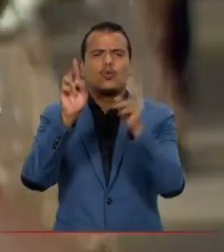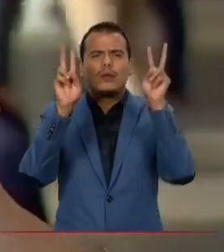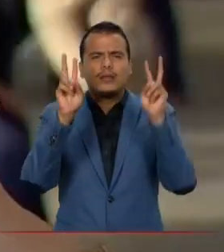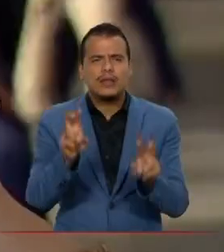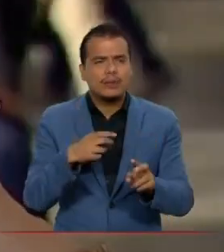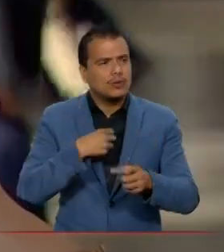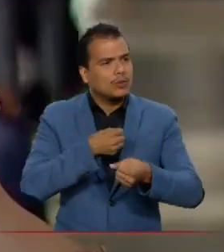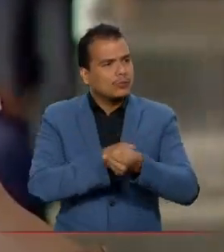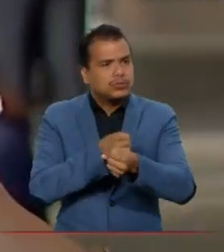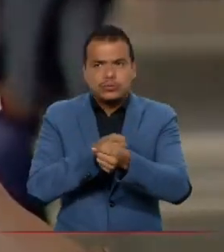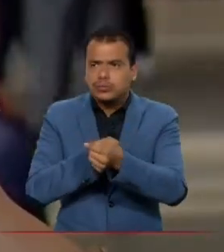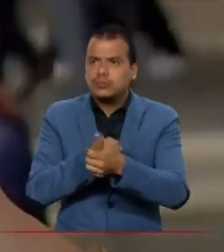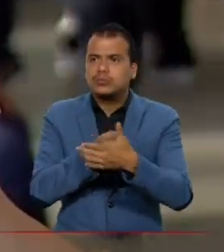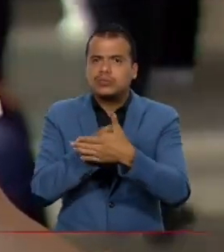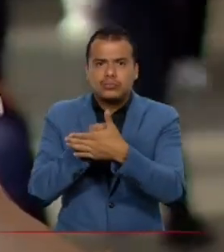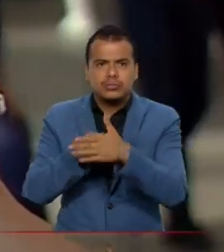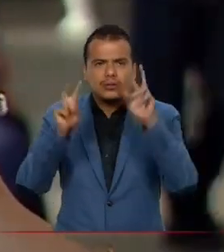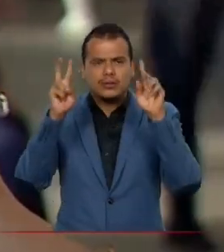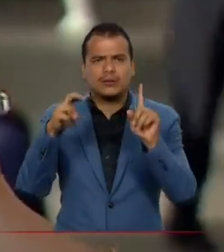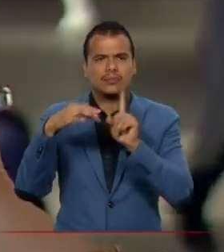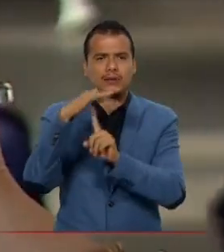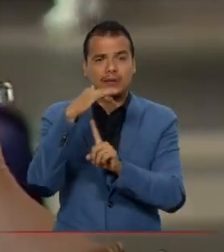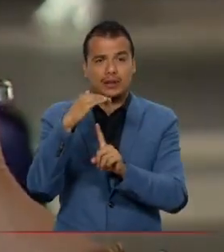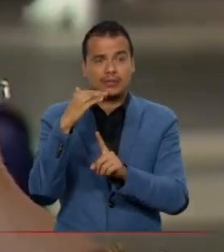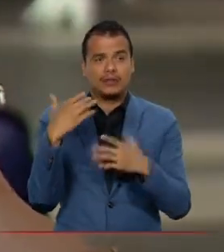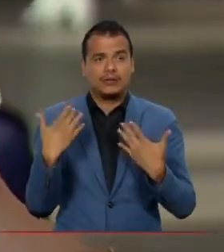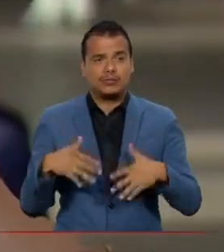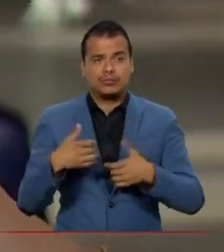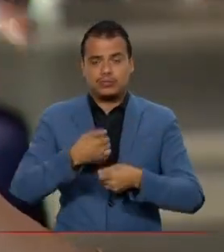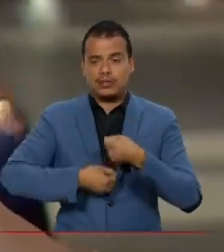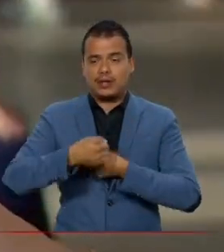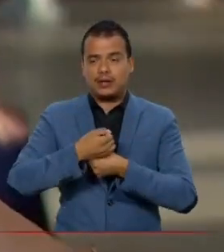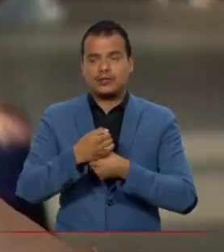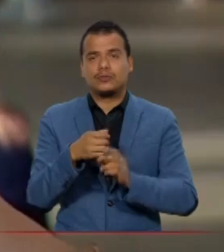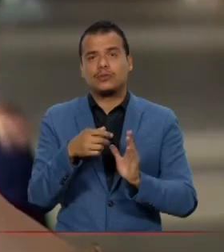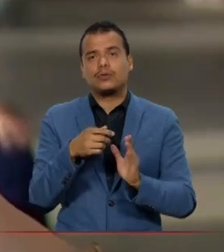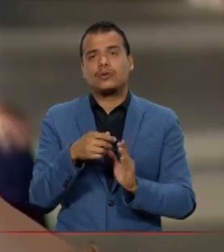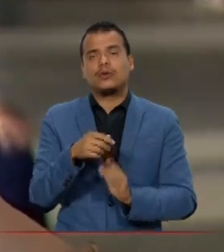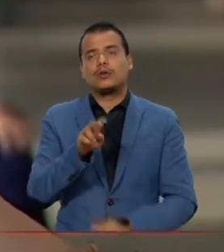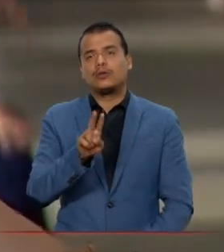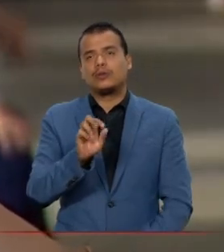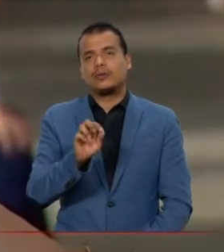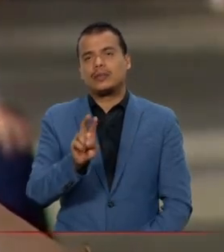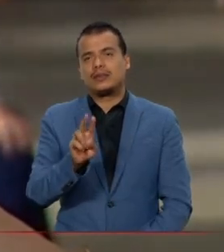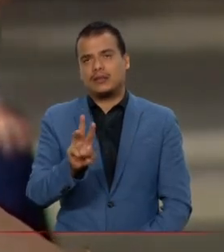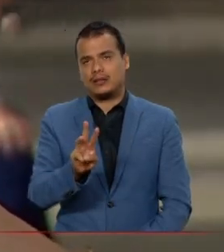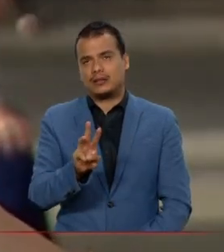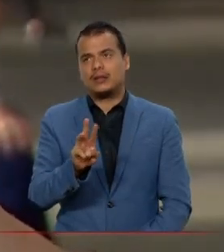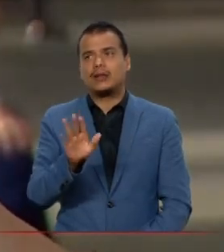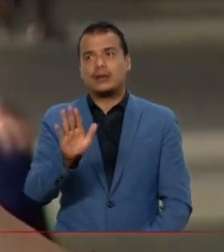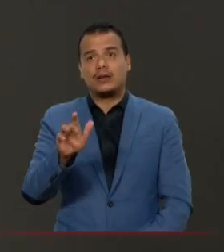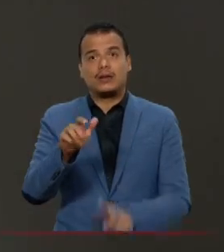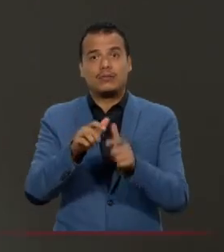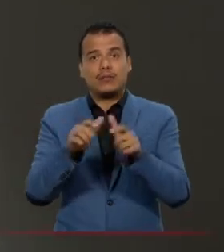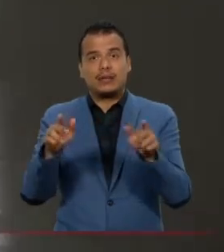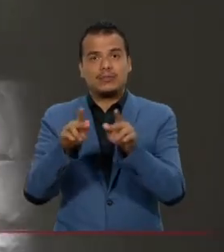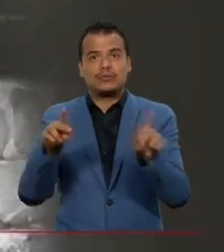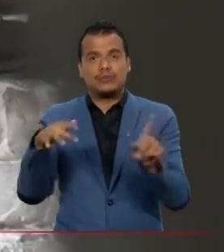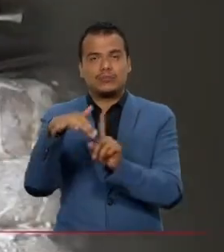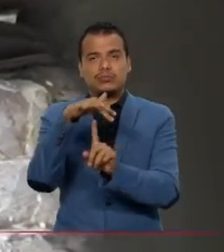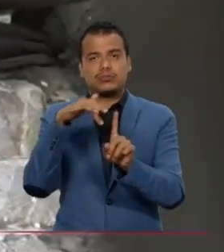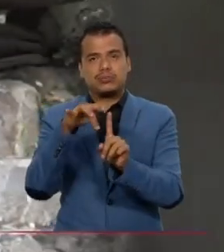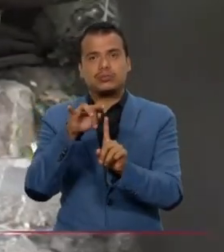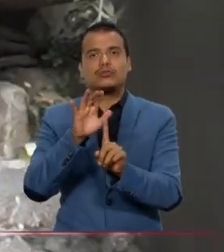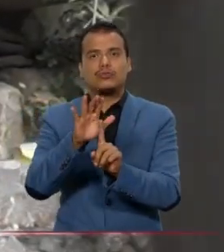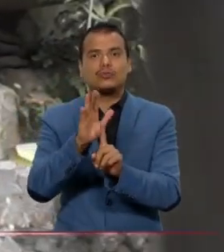ambientales, que superó el número en el mismo año de personas desplazadas por el conflicto armado interno.